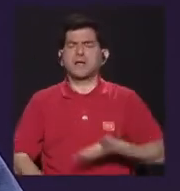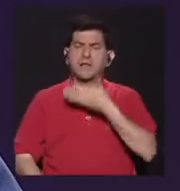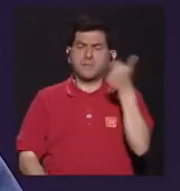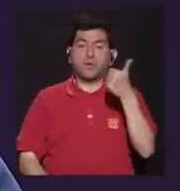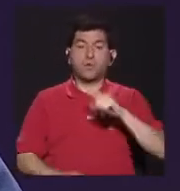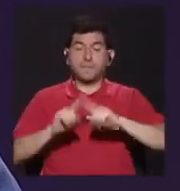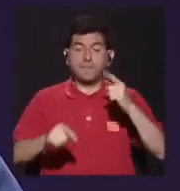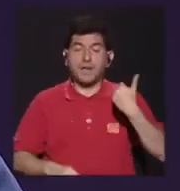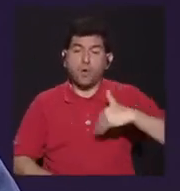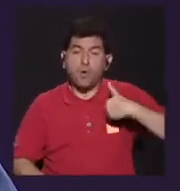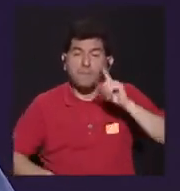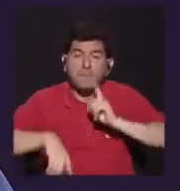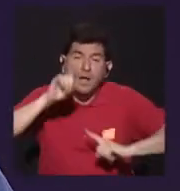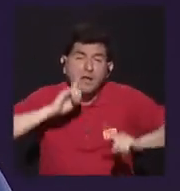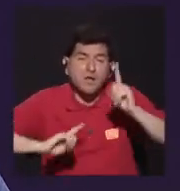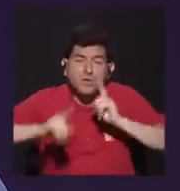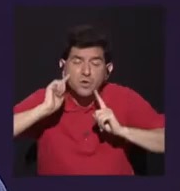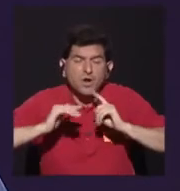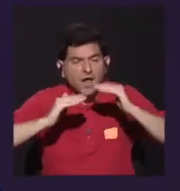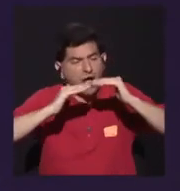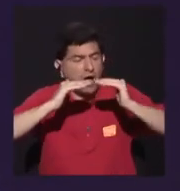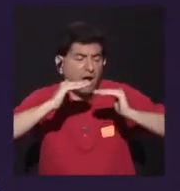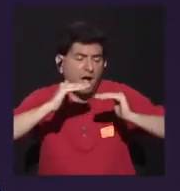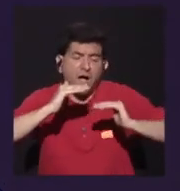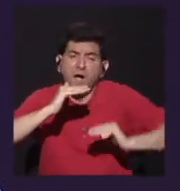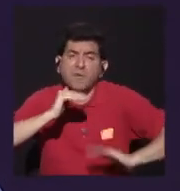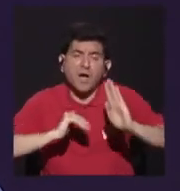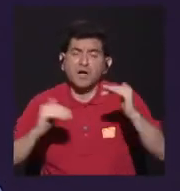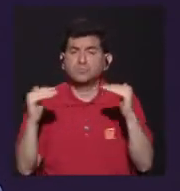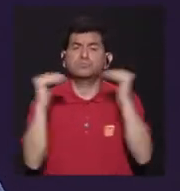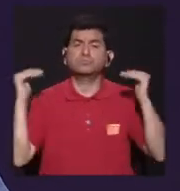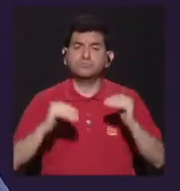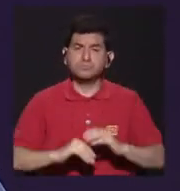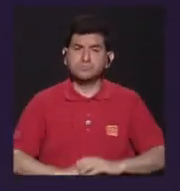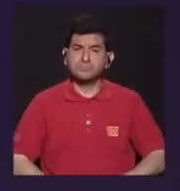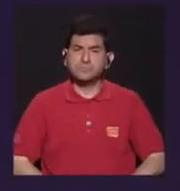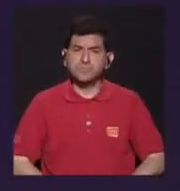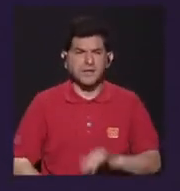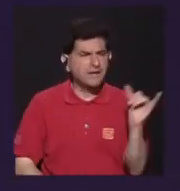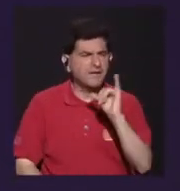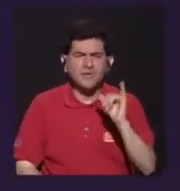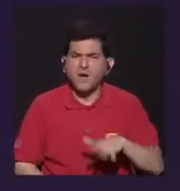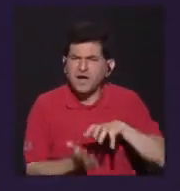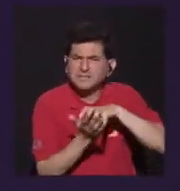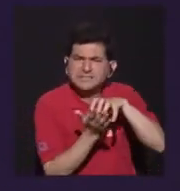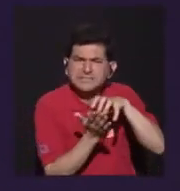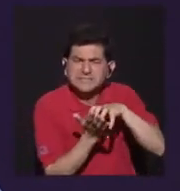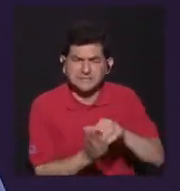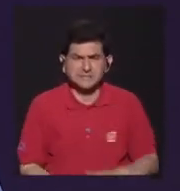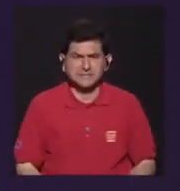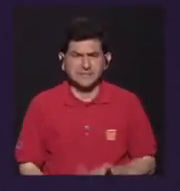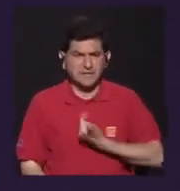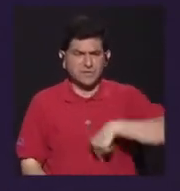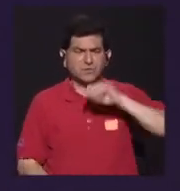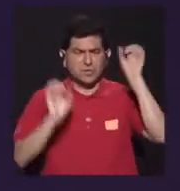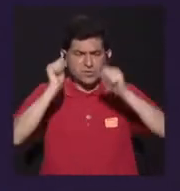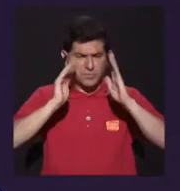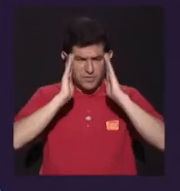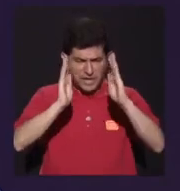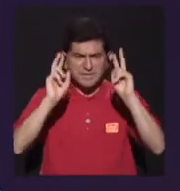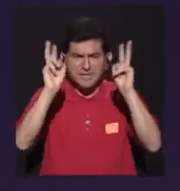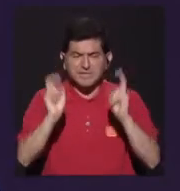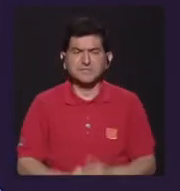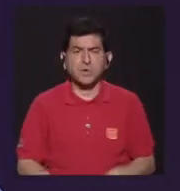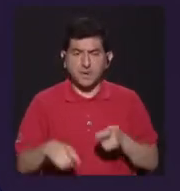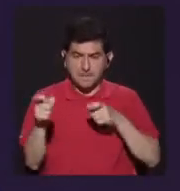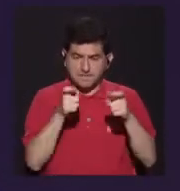hombre llora, como que se le disminuye su escala de hombre. Entonces, hay como también un cuestionamiento aquí de qué podríamos abordar como temas.